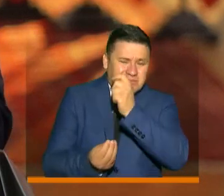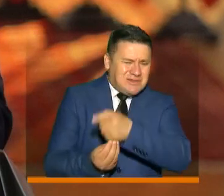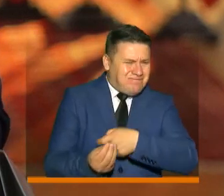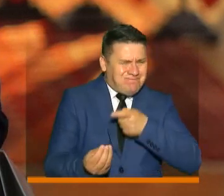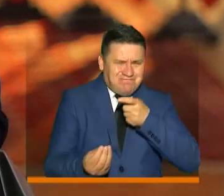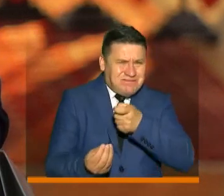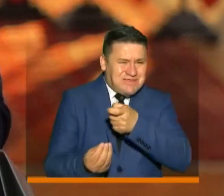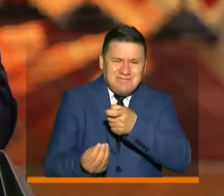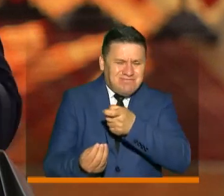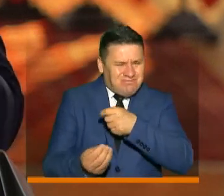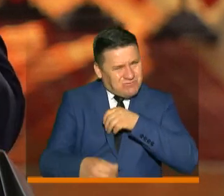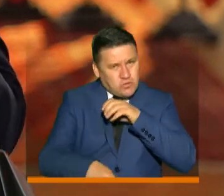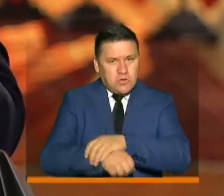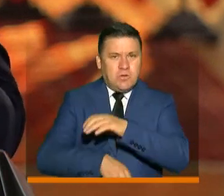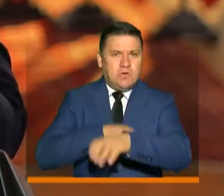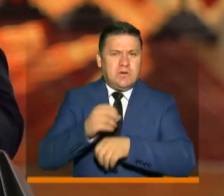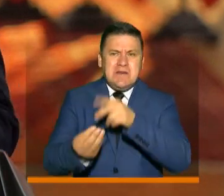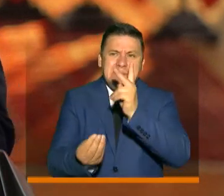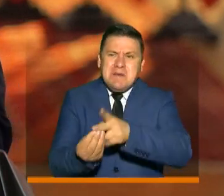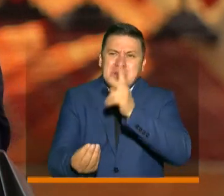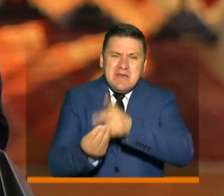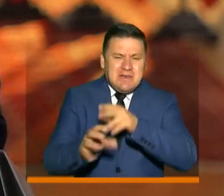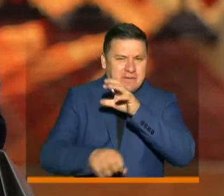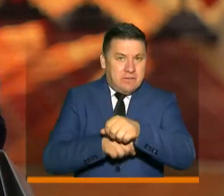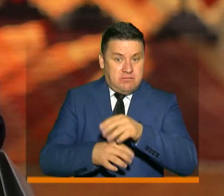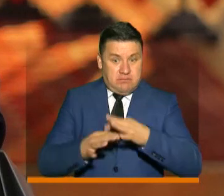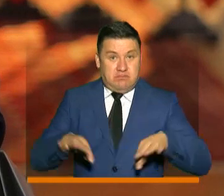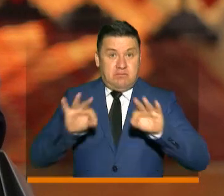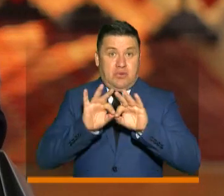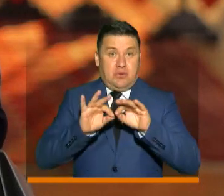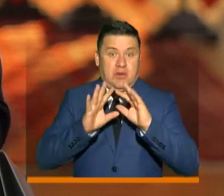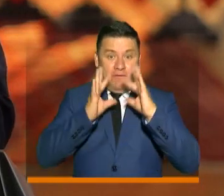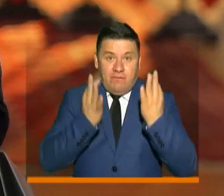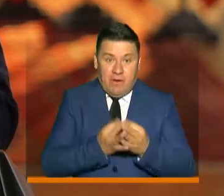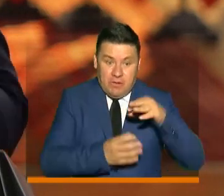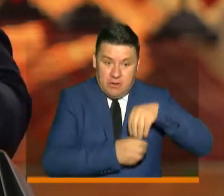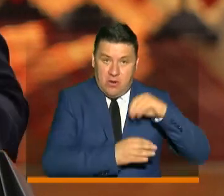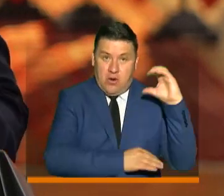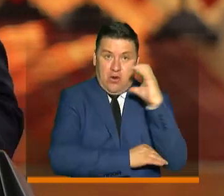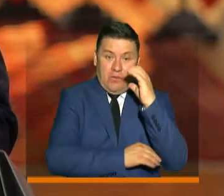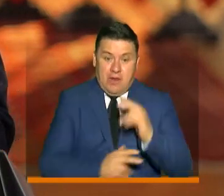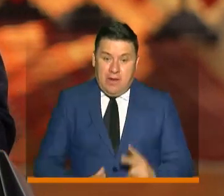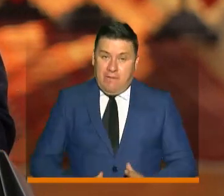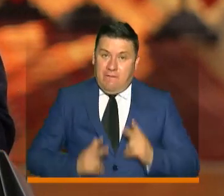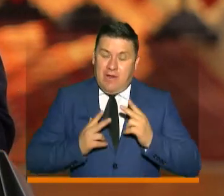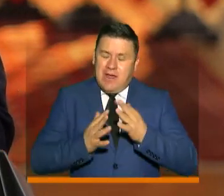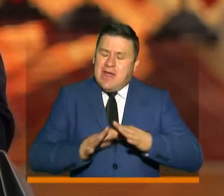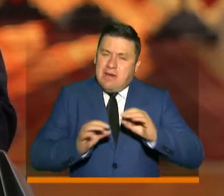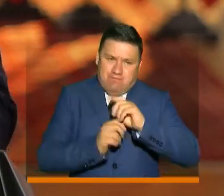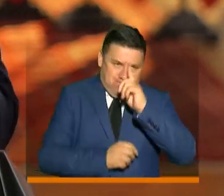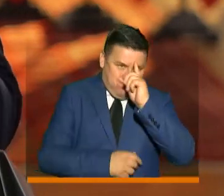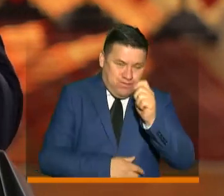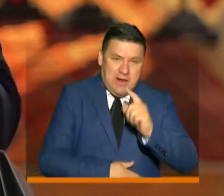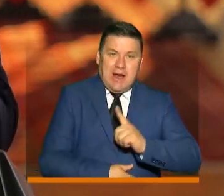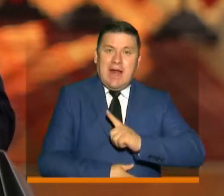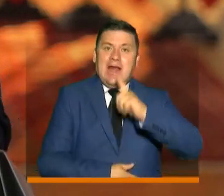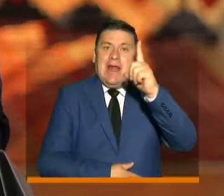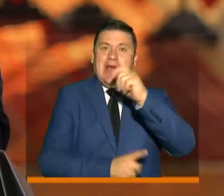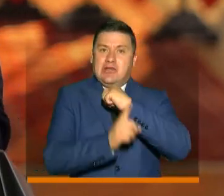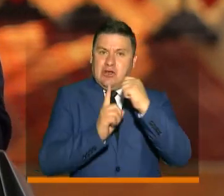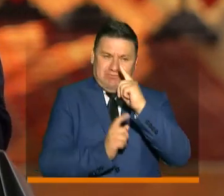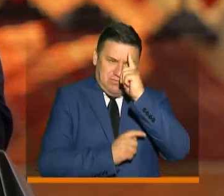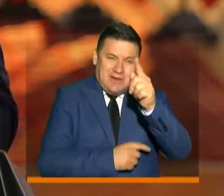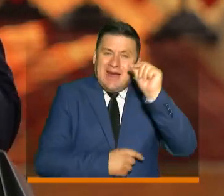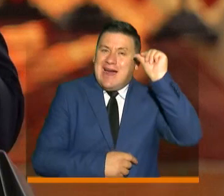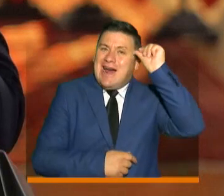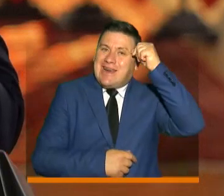las organizaciones criminales es la lucha por la vida de las familias colombianas por la vida de nuestros líderes sociales a quienes recordamos hoy